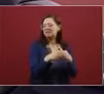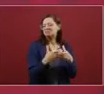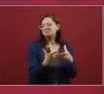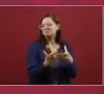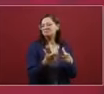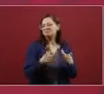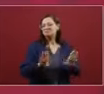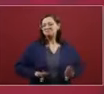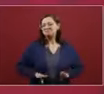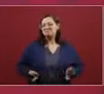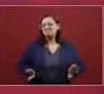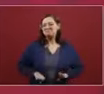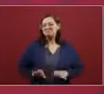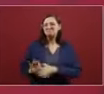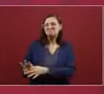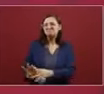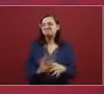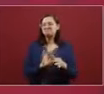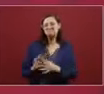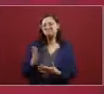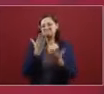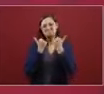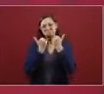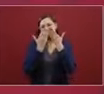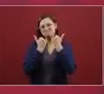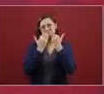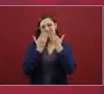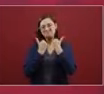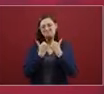de esa fraternidad.